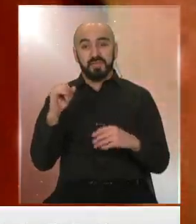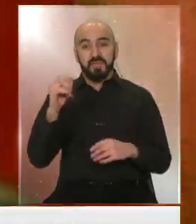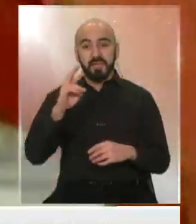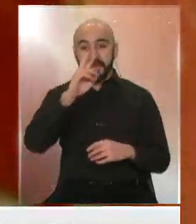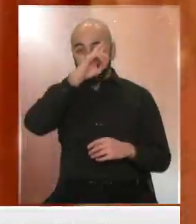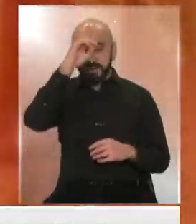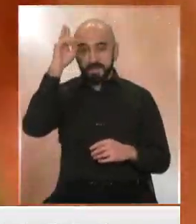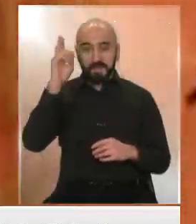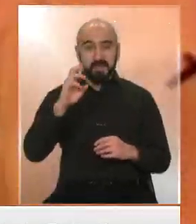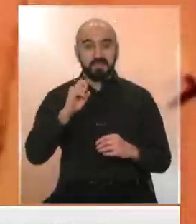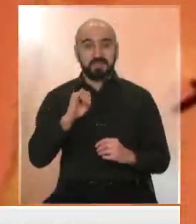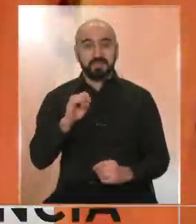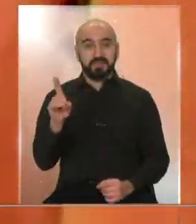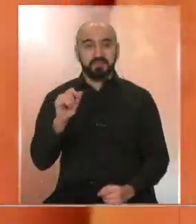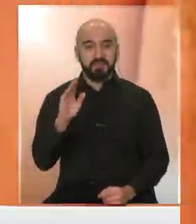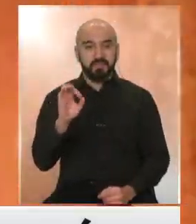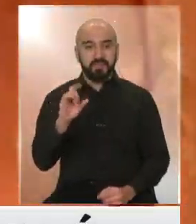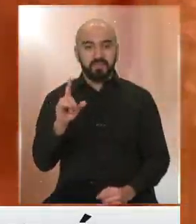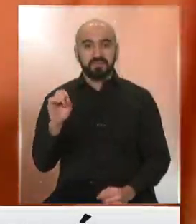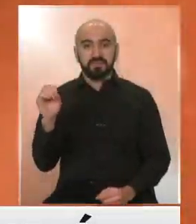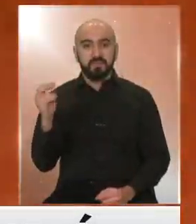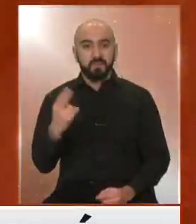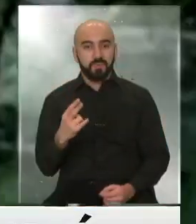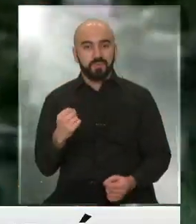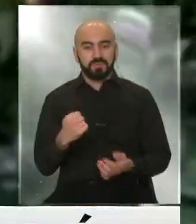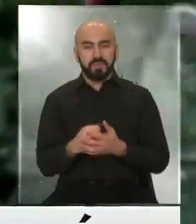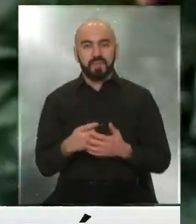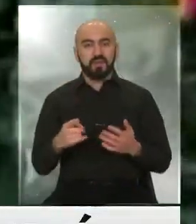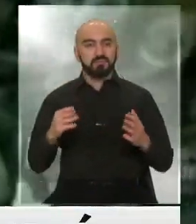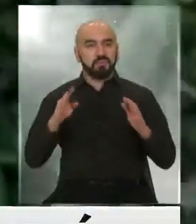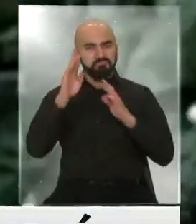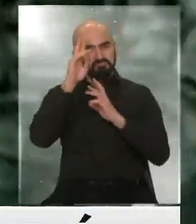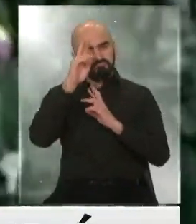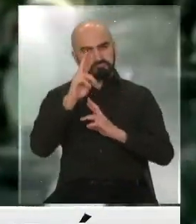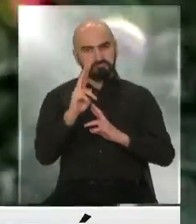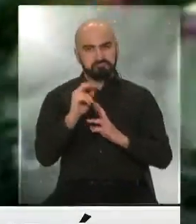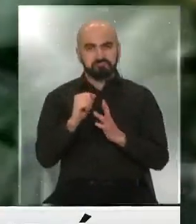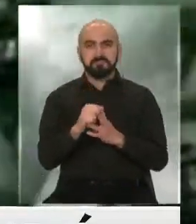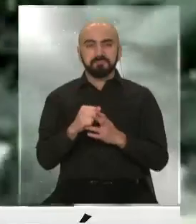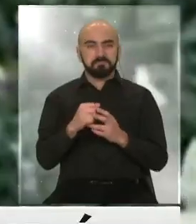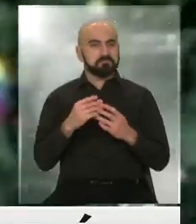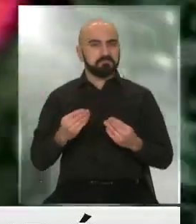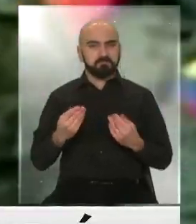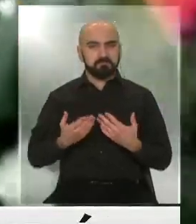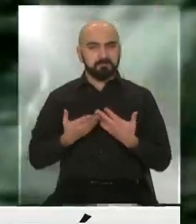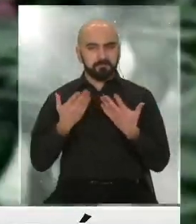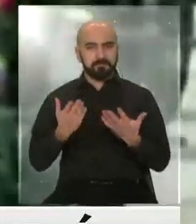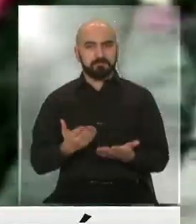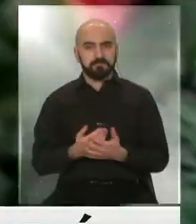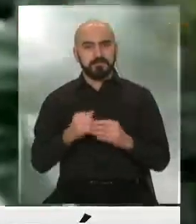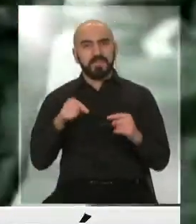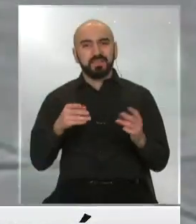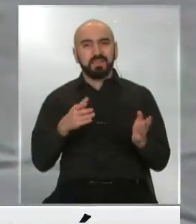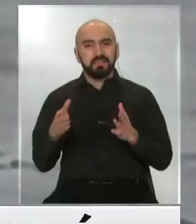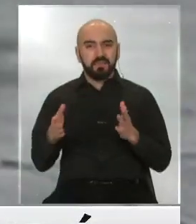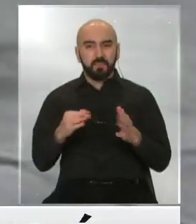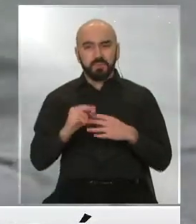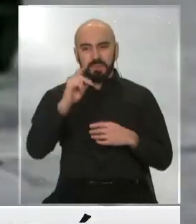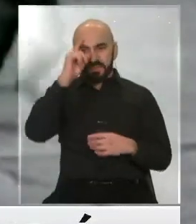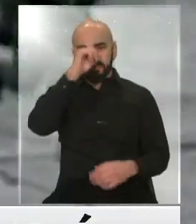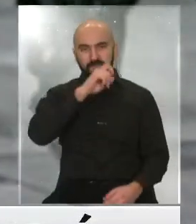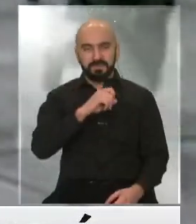II felicitara a Juan Guaidó por esta conmemoración y le expresó sus mejores deseos en este tiempo tan